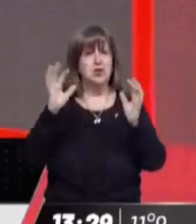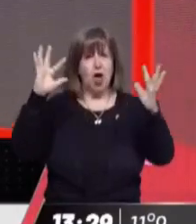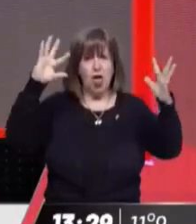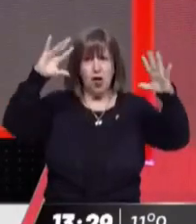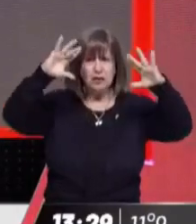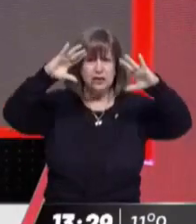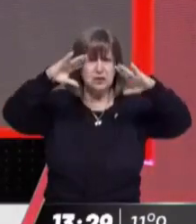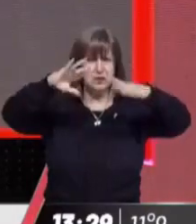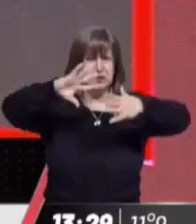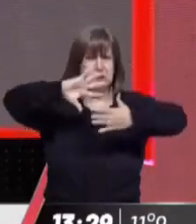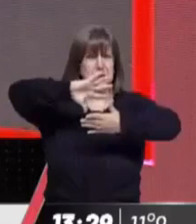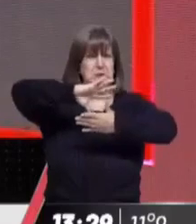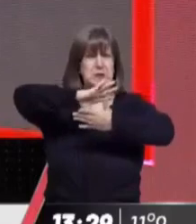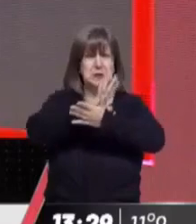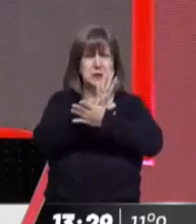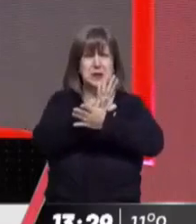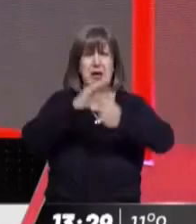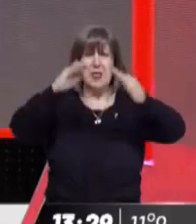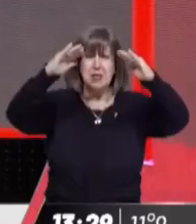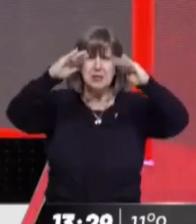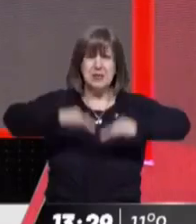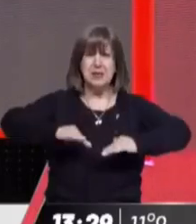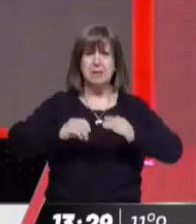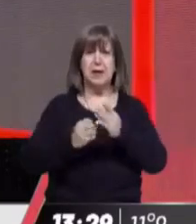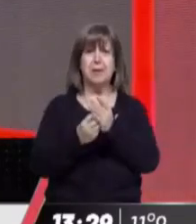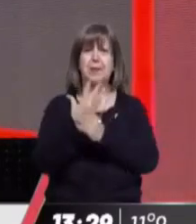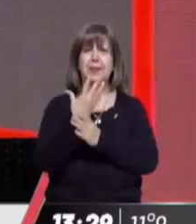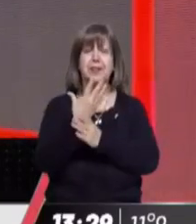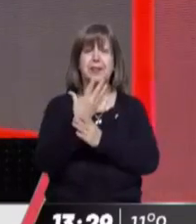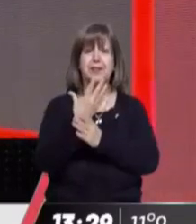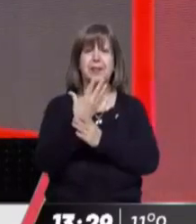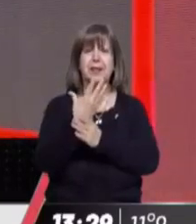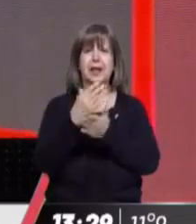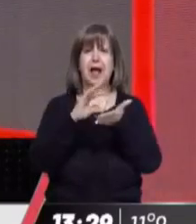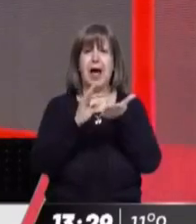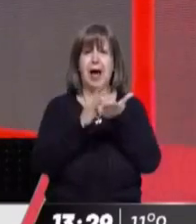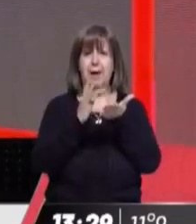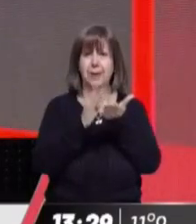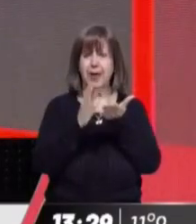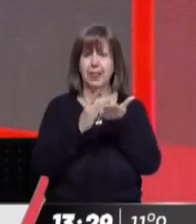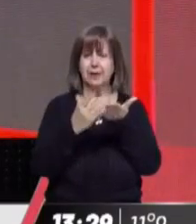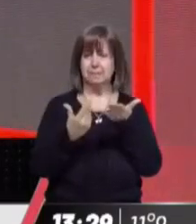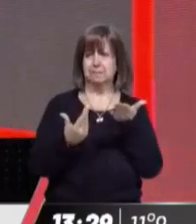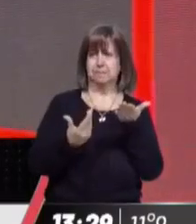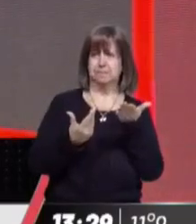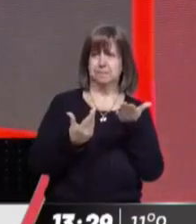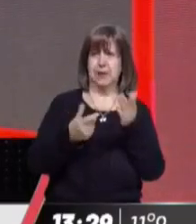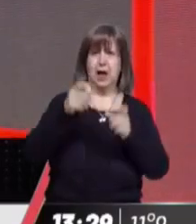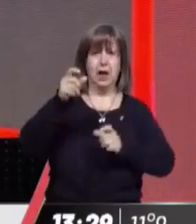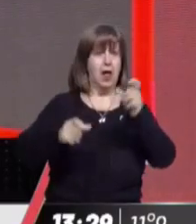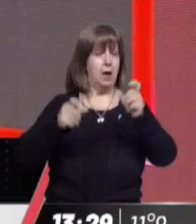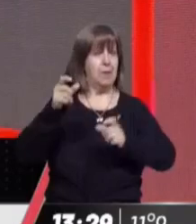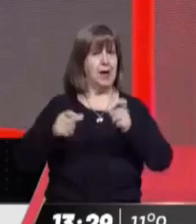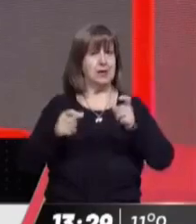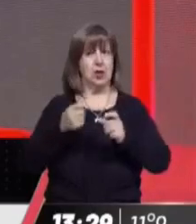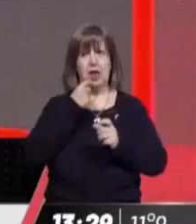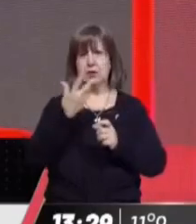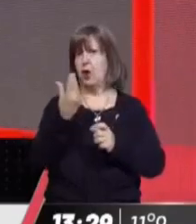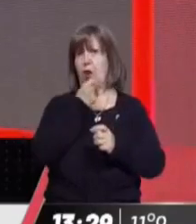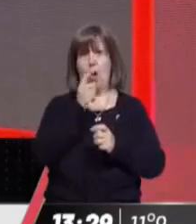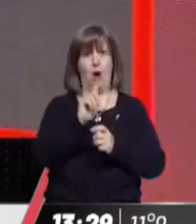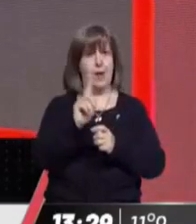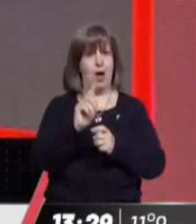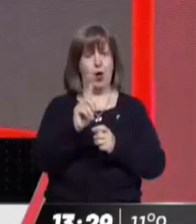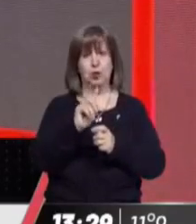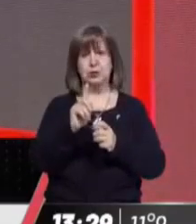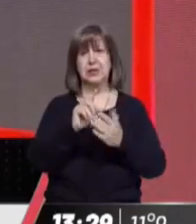eso fue brutalmente destruido para crear un iPad inmediatamente y en menos de 48 horas la empresa Samsung le